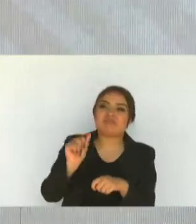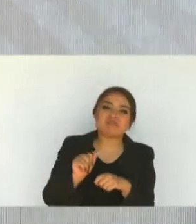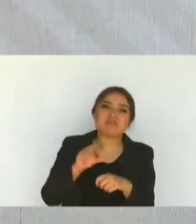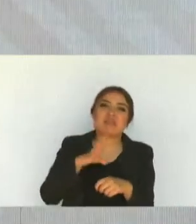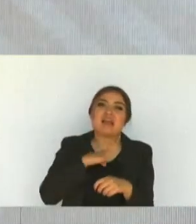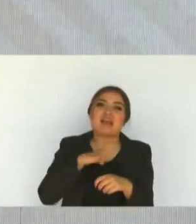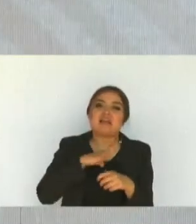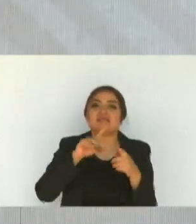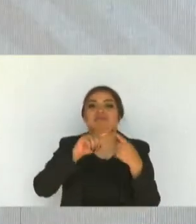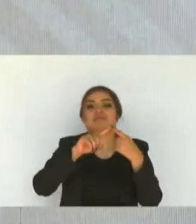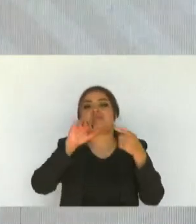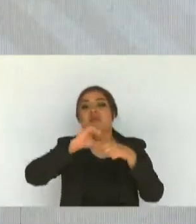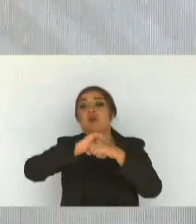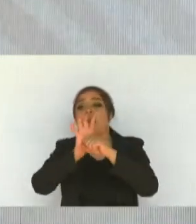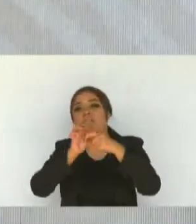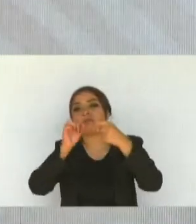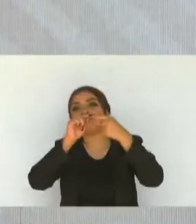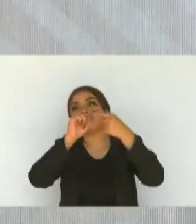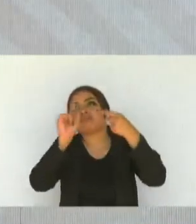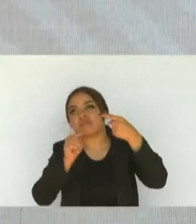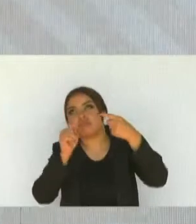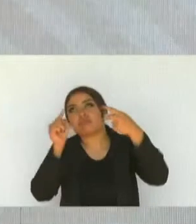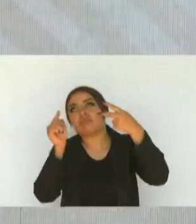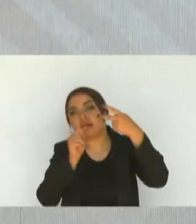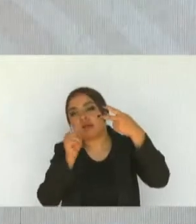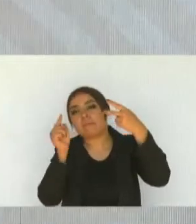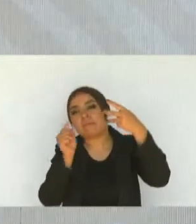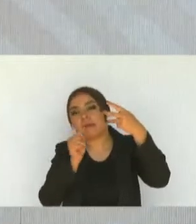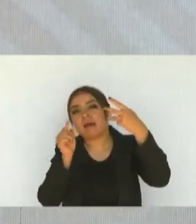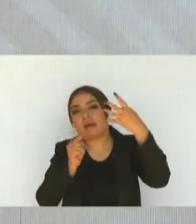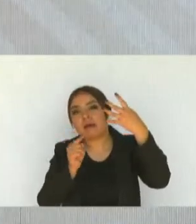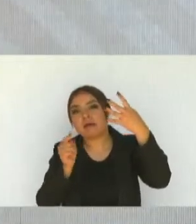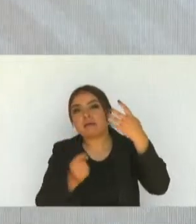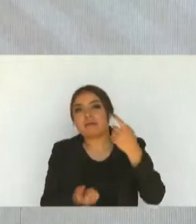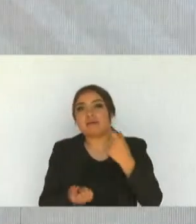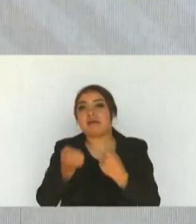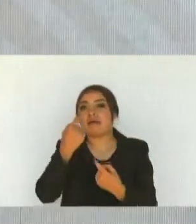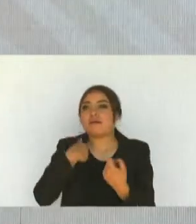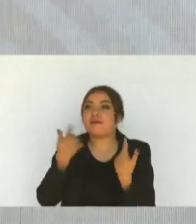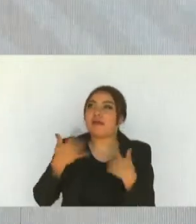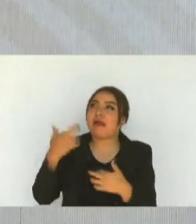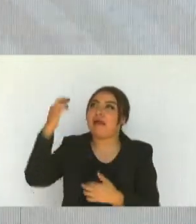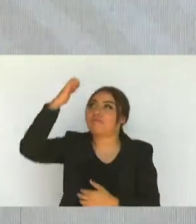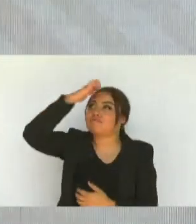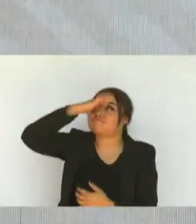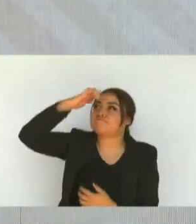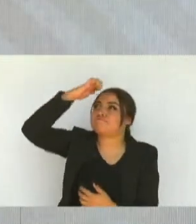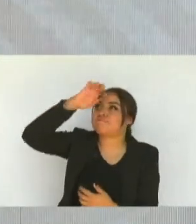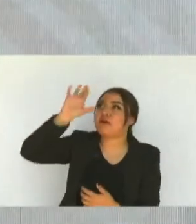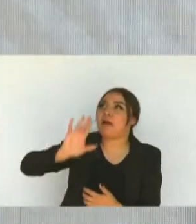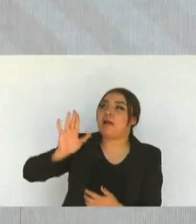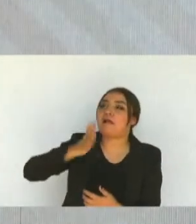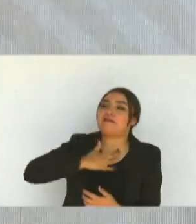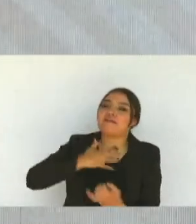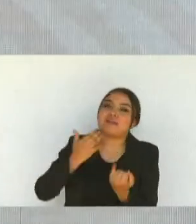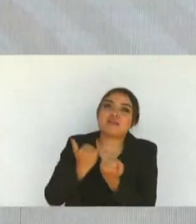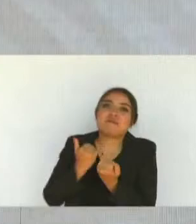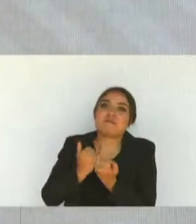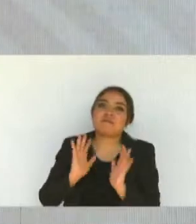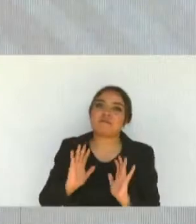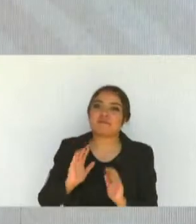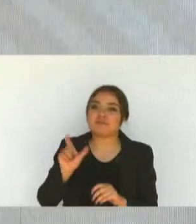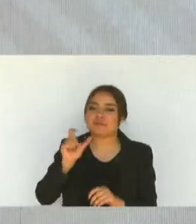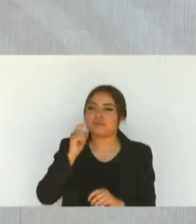apareciendo variantes, y bueno, ya hasta uno se hace epidemiólogo y virólogo en este tema. Y cada país que